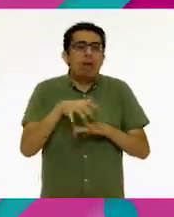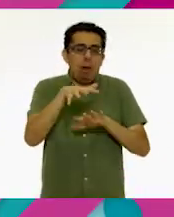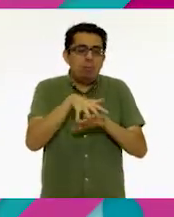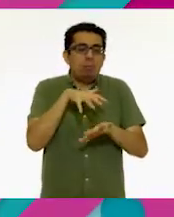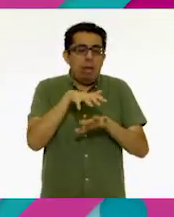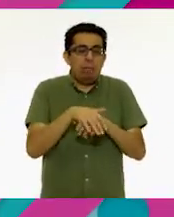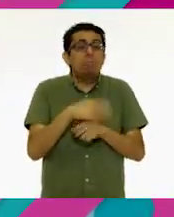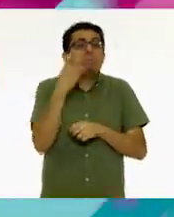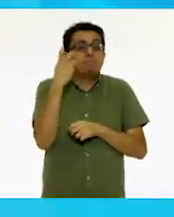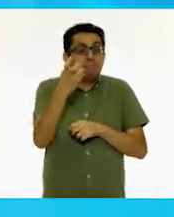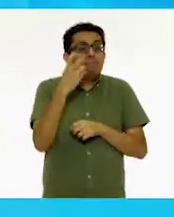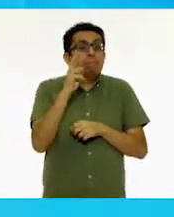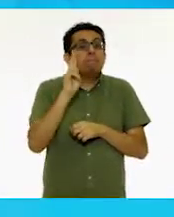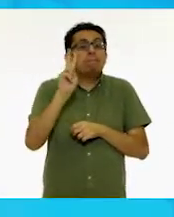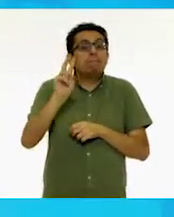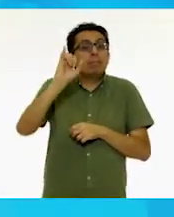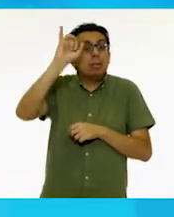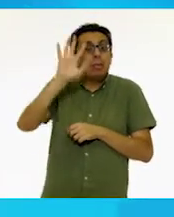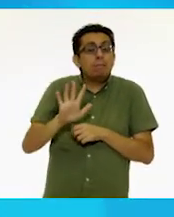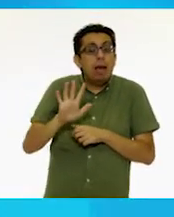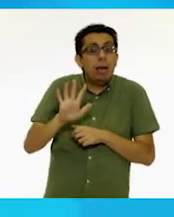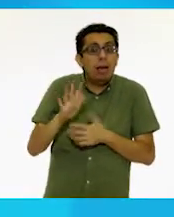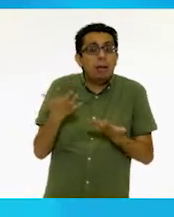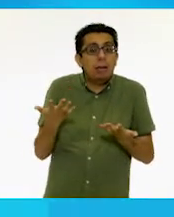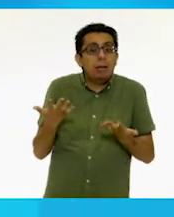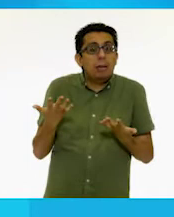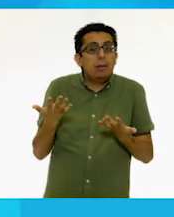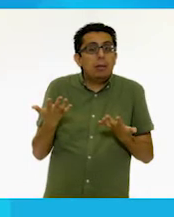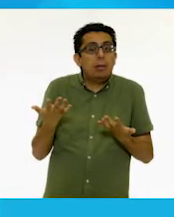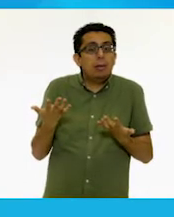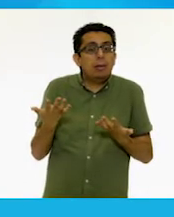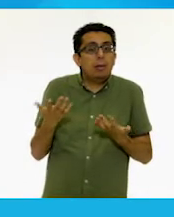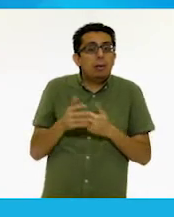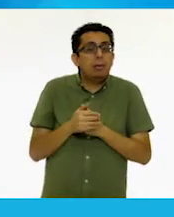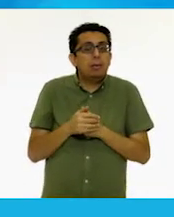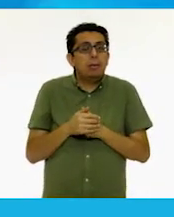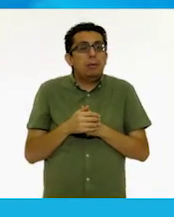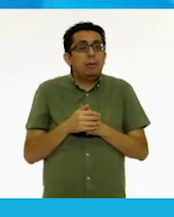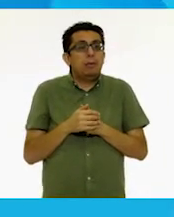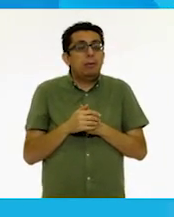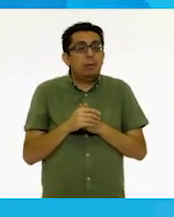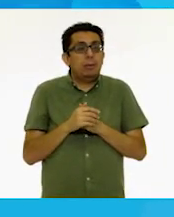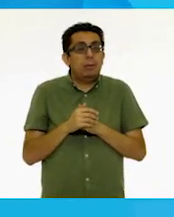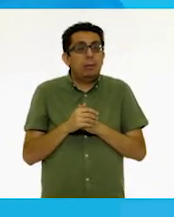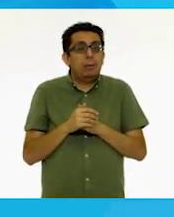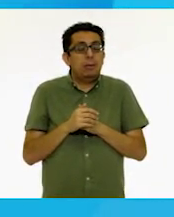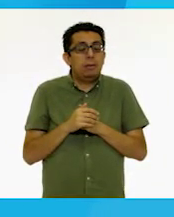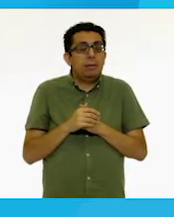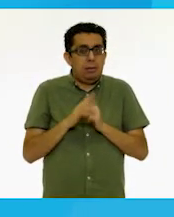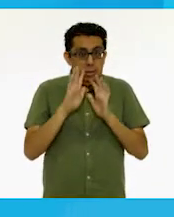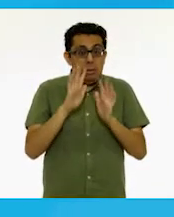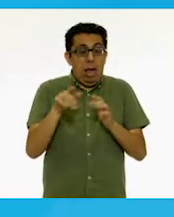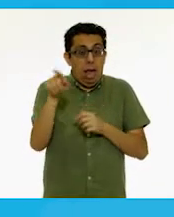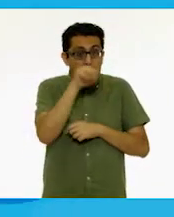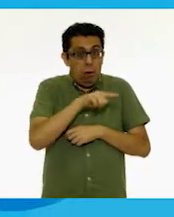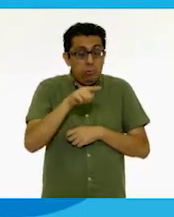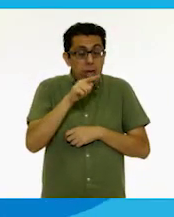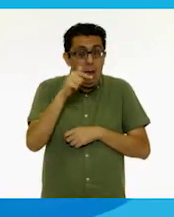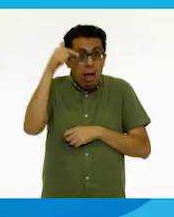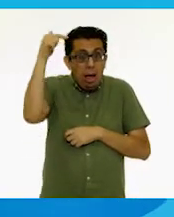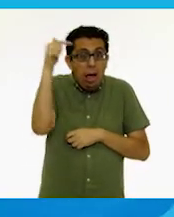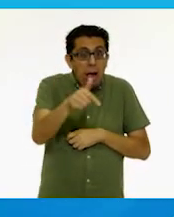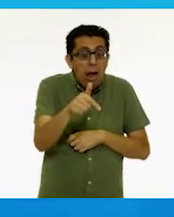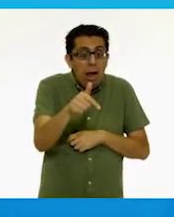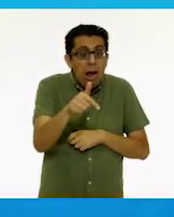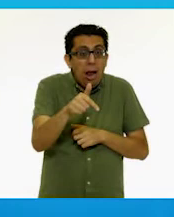Exactamente. Entonces claro, vamos a ver la imagen. Razón. Vamos a ver la siguiente imagen. A ver, Pepe, ¿ya lo encontraste? ¿Allá en casita ya lo encontraron? Sí, ya lo encontraste,